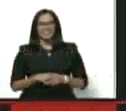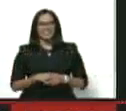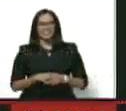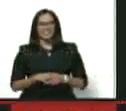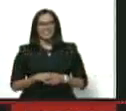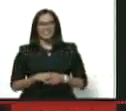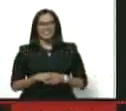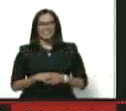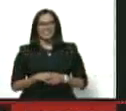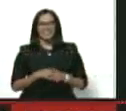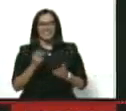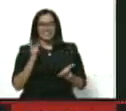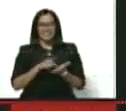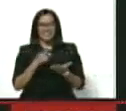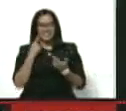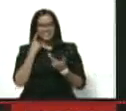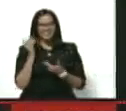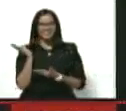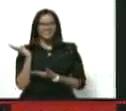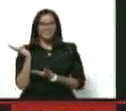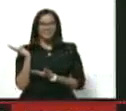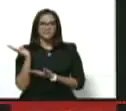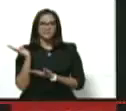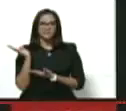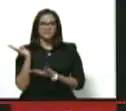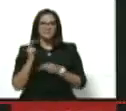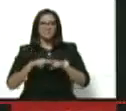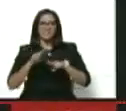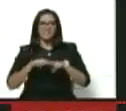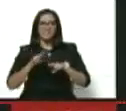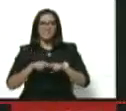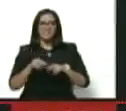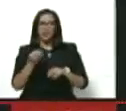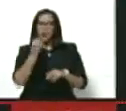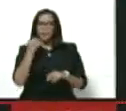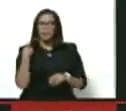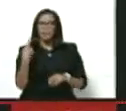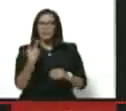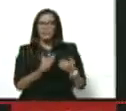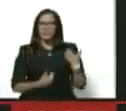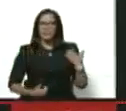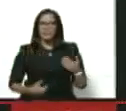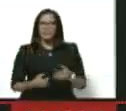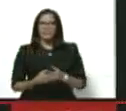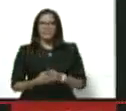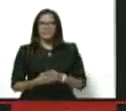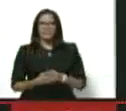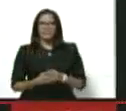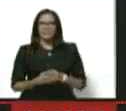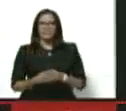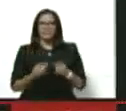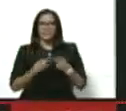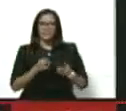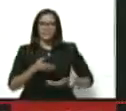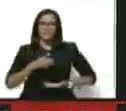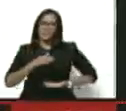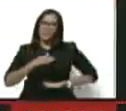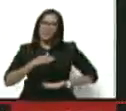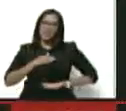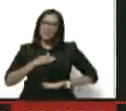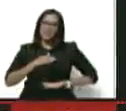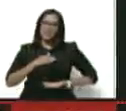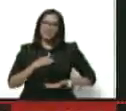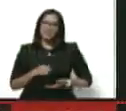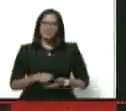visitándome. Todavía están ahí. Ahí está la niña. Hoy comió por primera vez, presidente, distinto a leche materna.